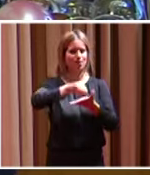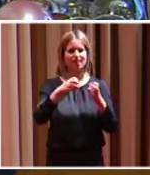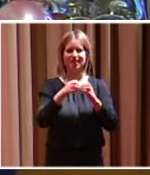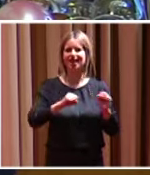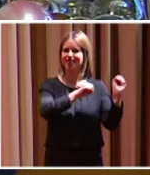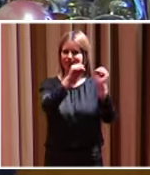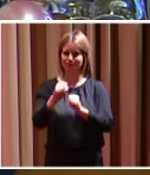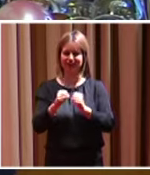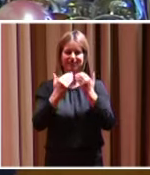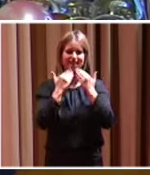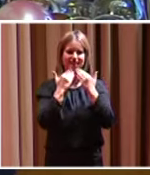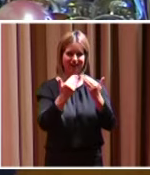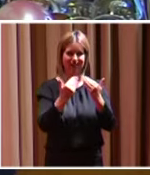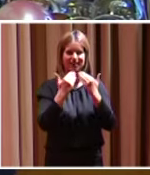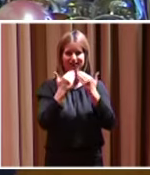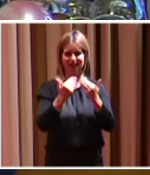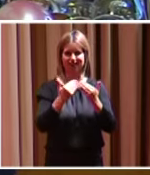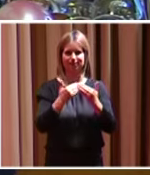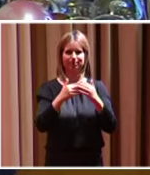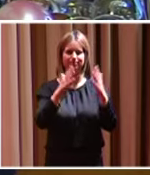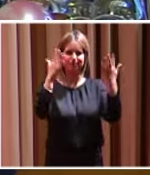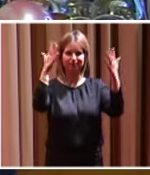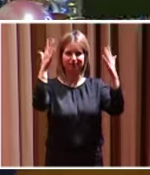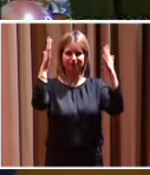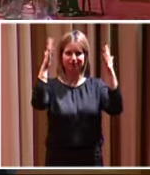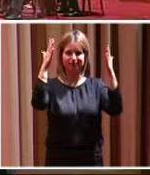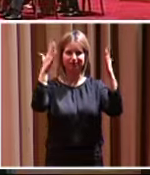ciudad. Gracias y sobre todo gracias, Granada.